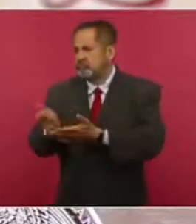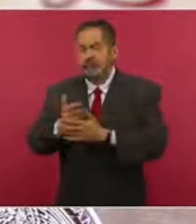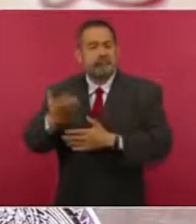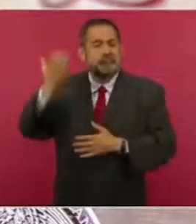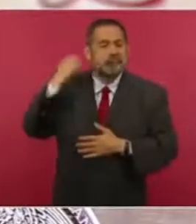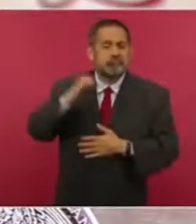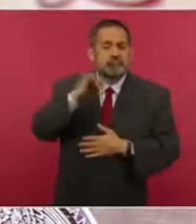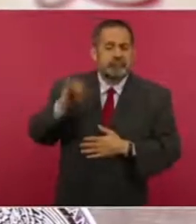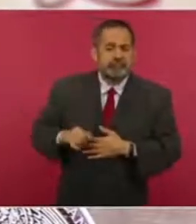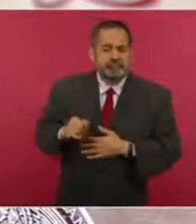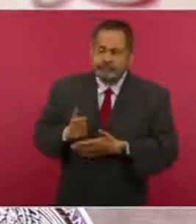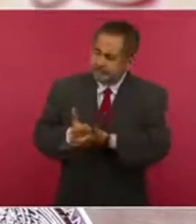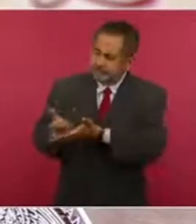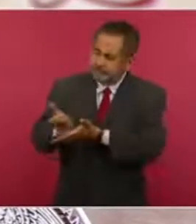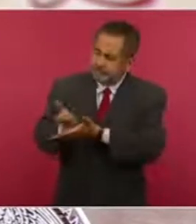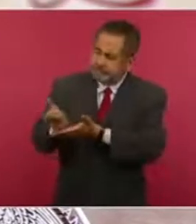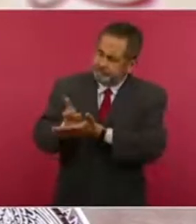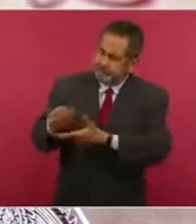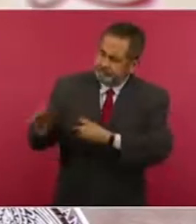para que